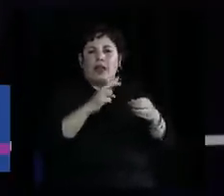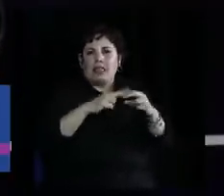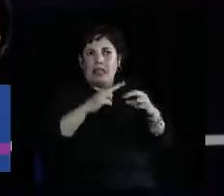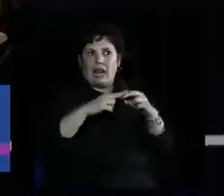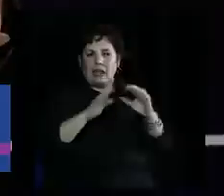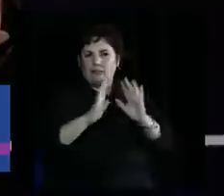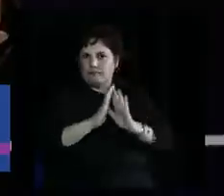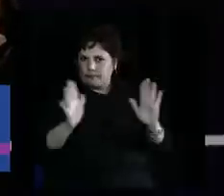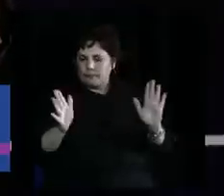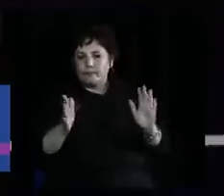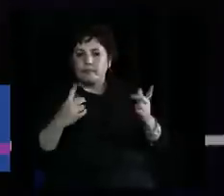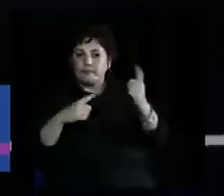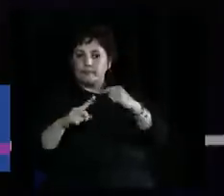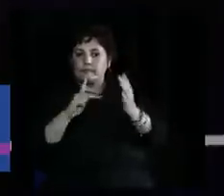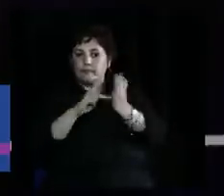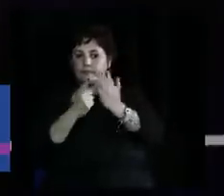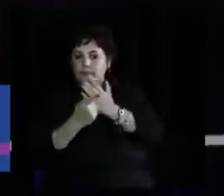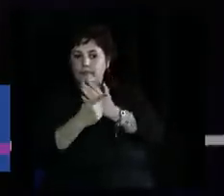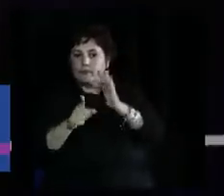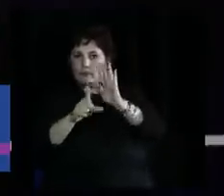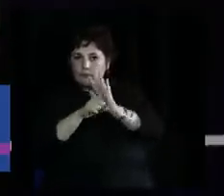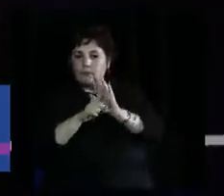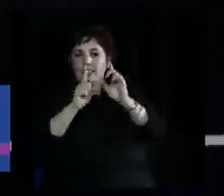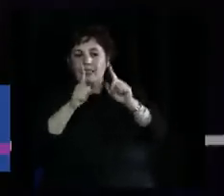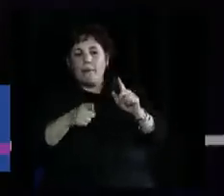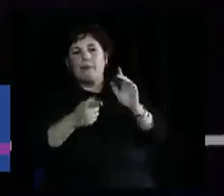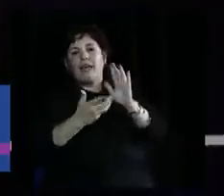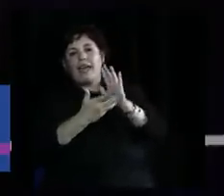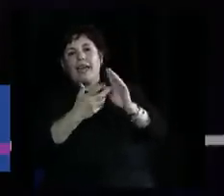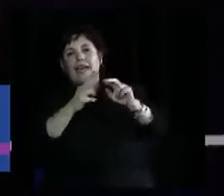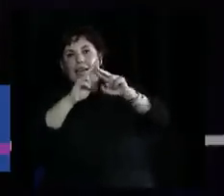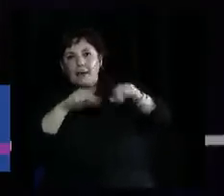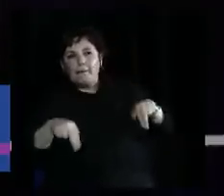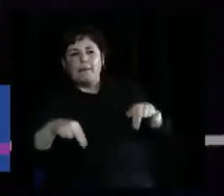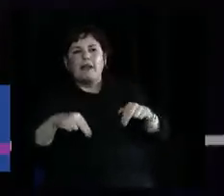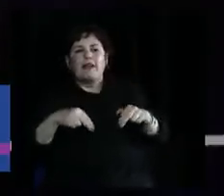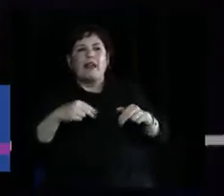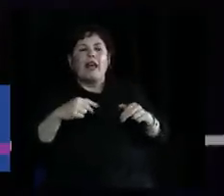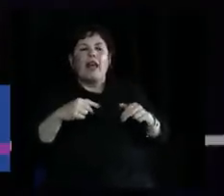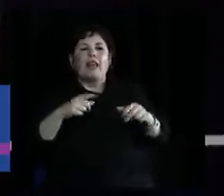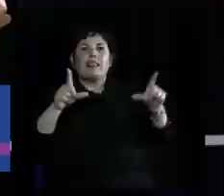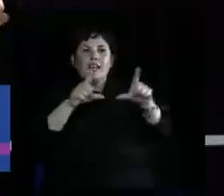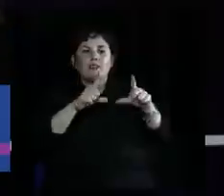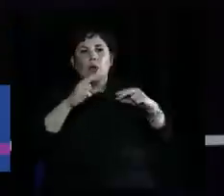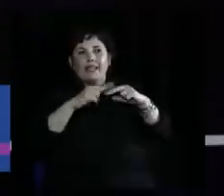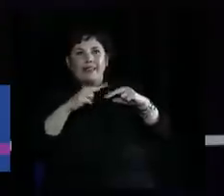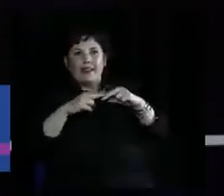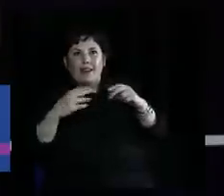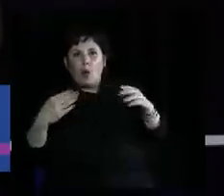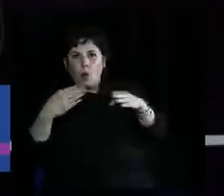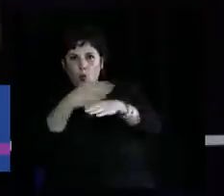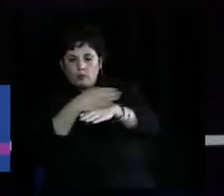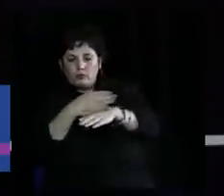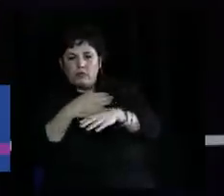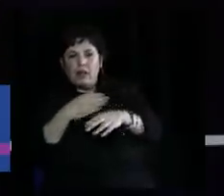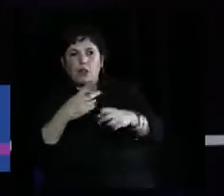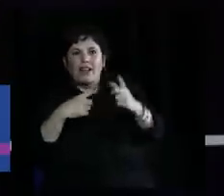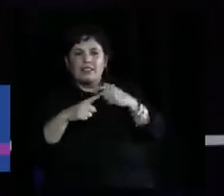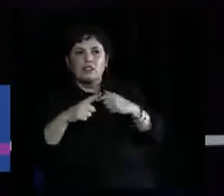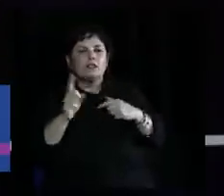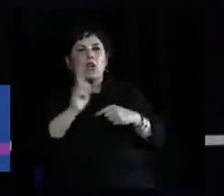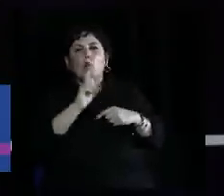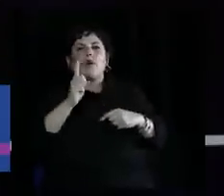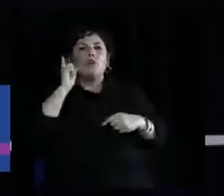en realidad en este proyecto de ley también se eliminaría la prohibición de tenencia cruzada de televisión e Internet, técnicamente no